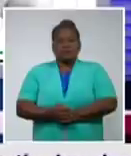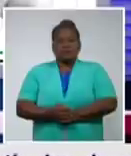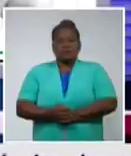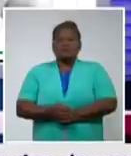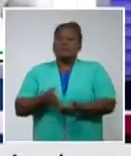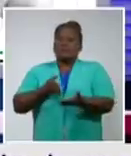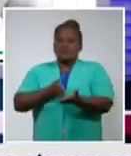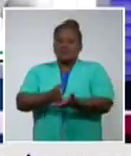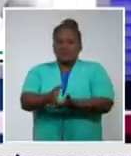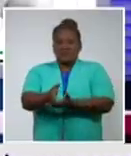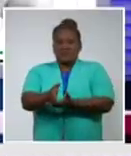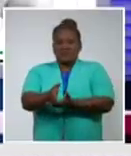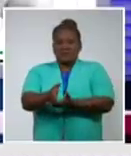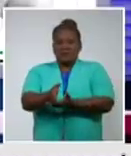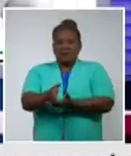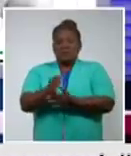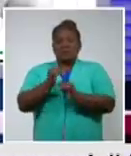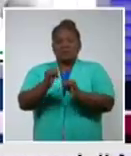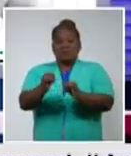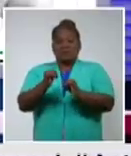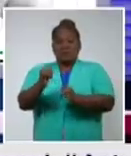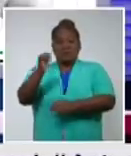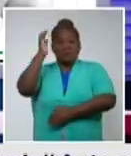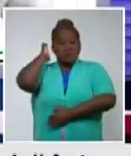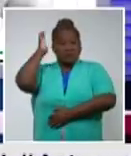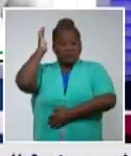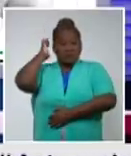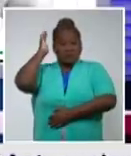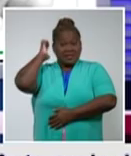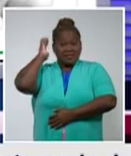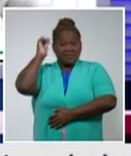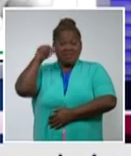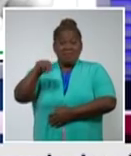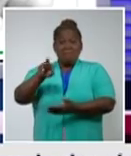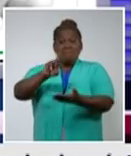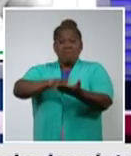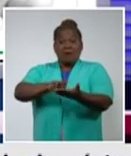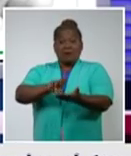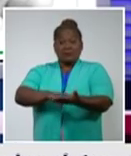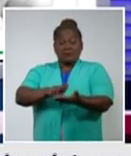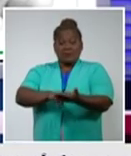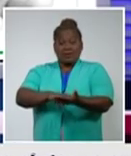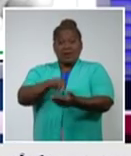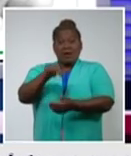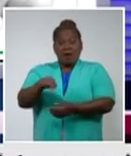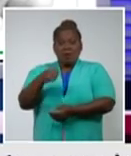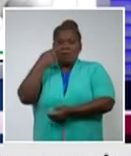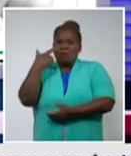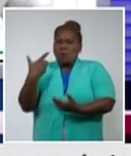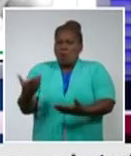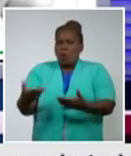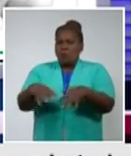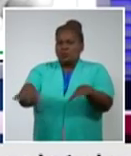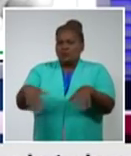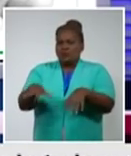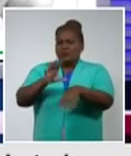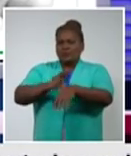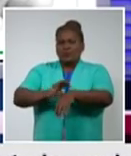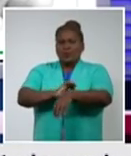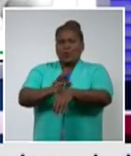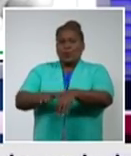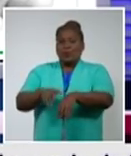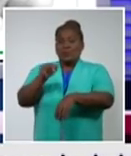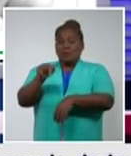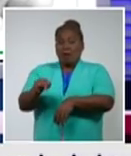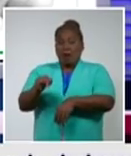Continuamos en nuestra presentación de conferencia de prensa de este martes. Seguimos revisando el escenario epidemiológico. Ahora ponemos la mirada,